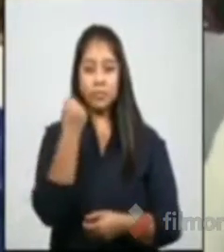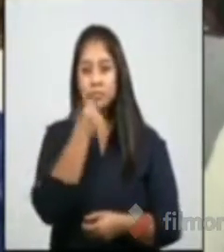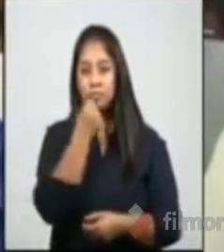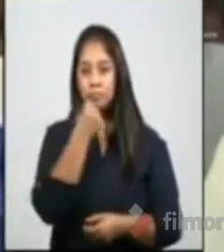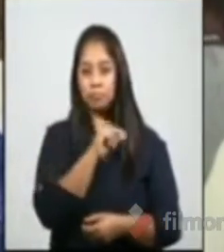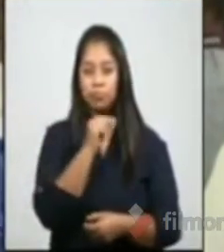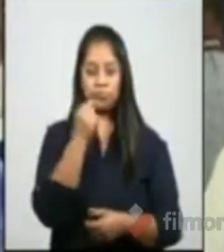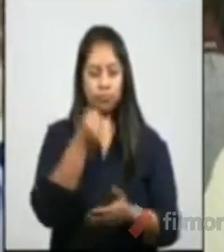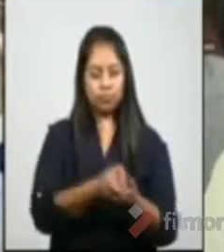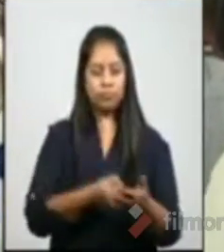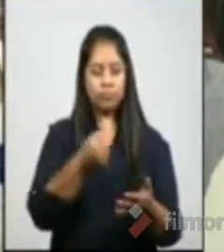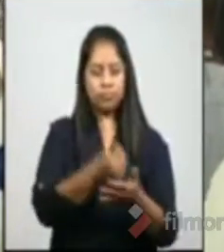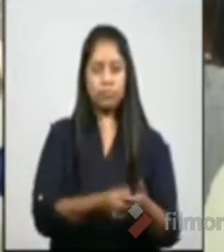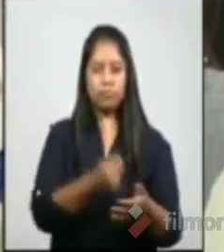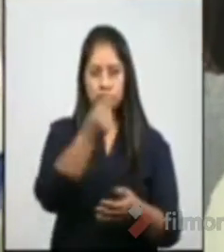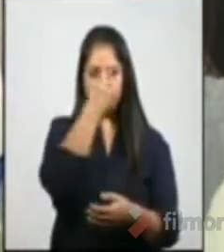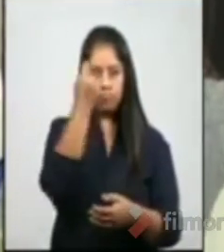trabajadores.